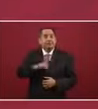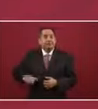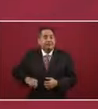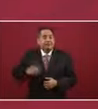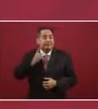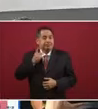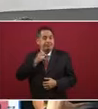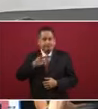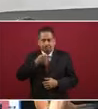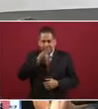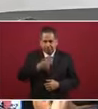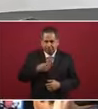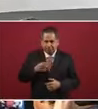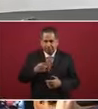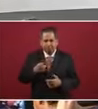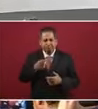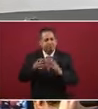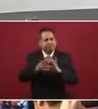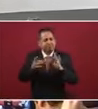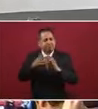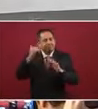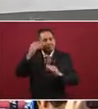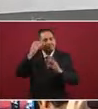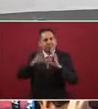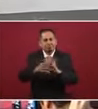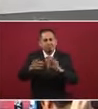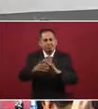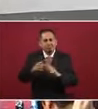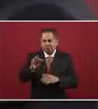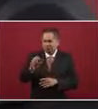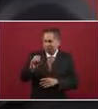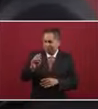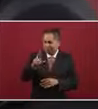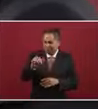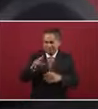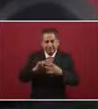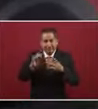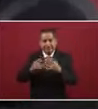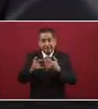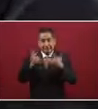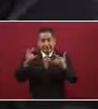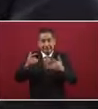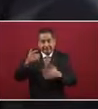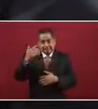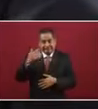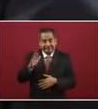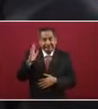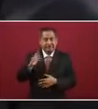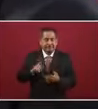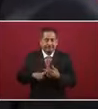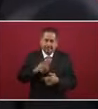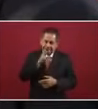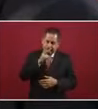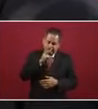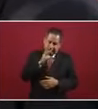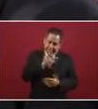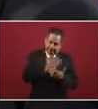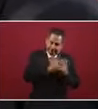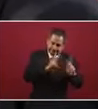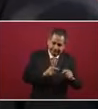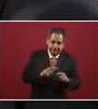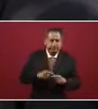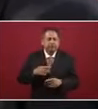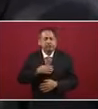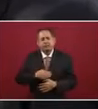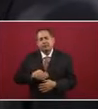a diputado y me dijo, me hablaba en aquel tiempo del Fobaproa. Sí. Y mi padre, que en paz descanse,